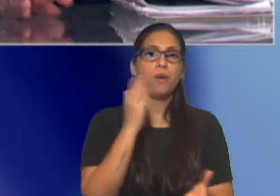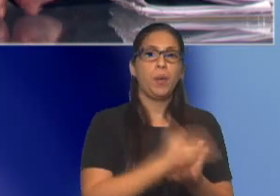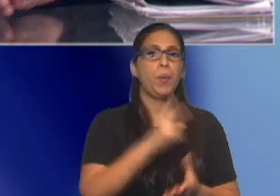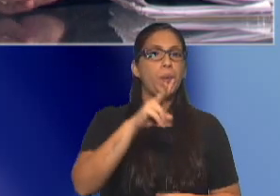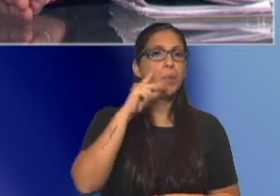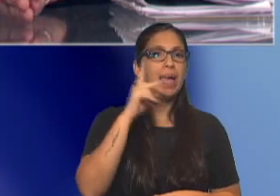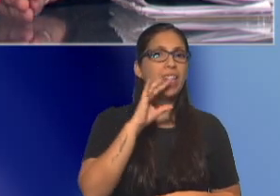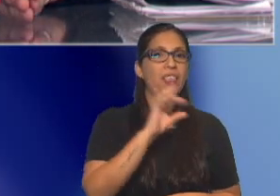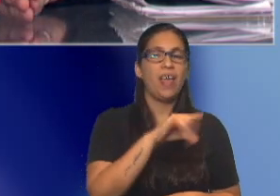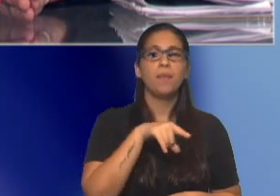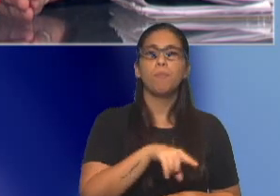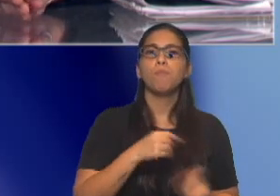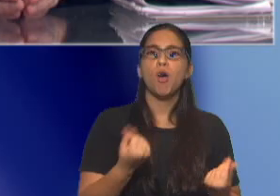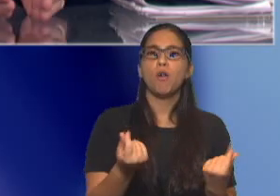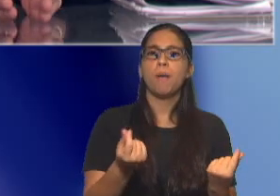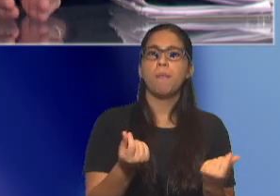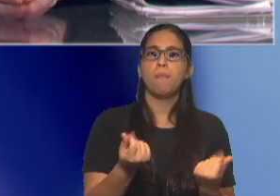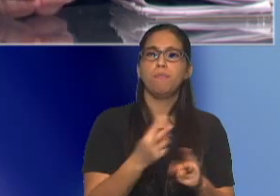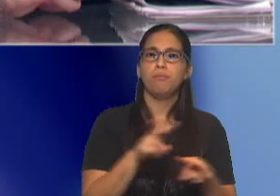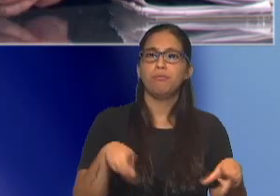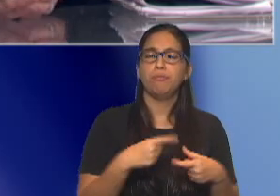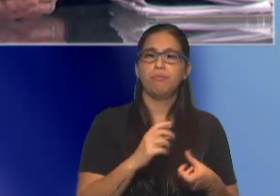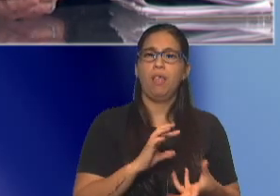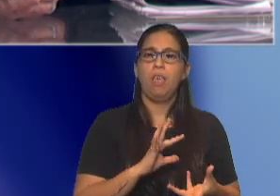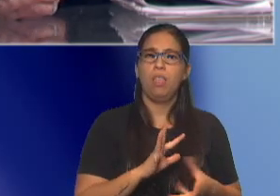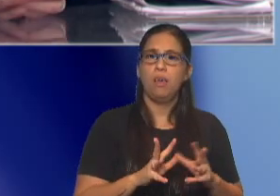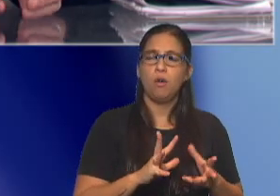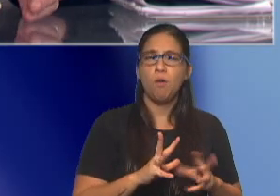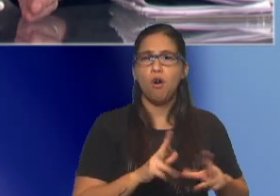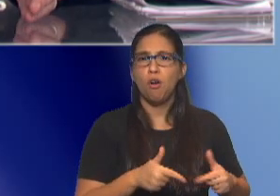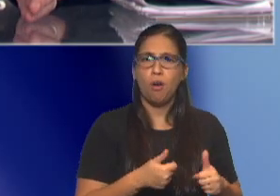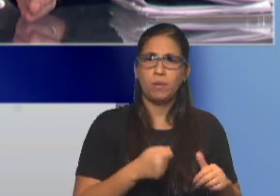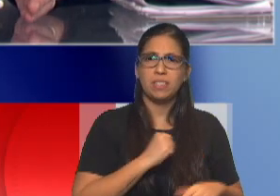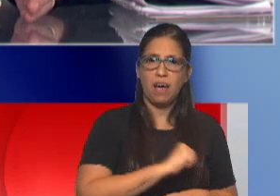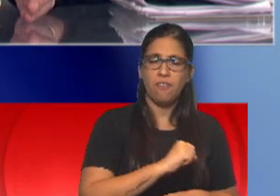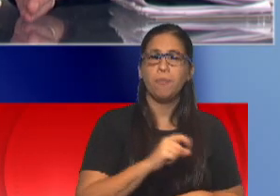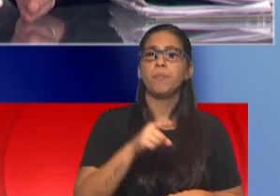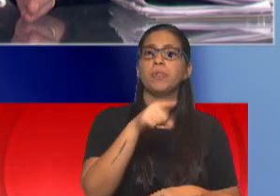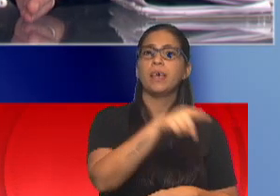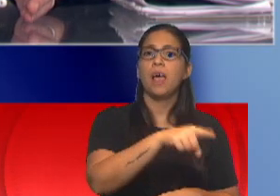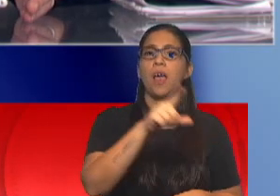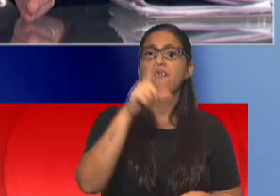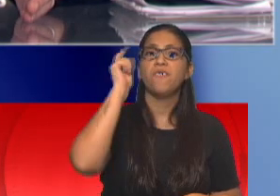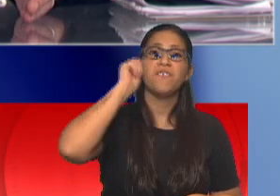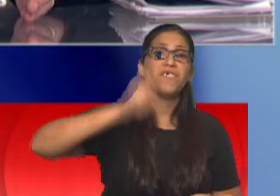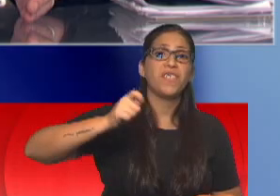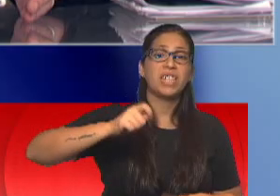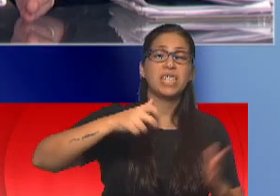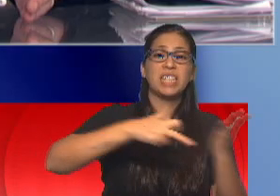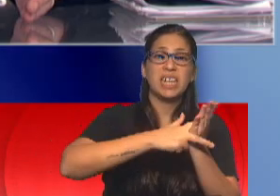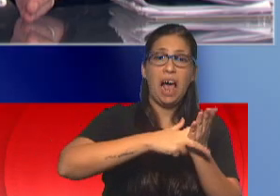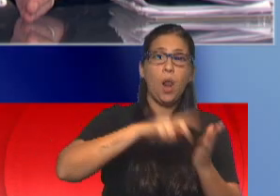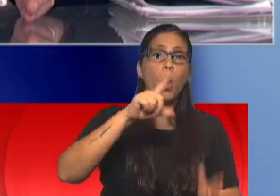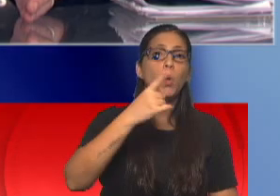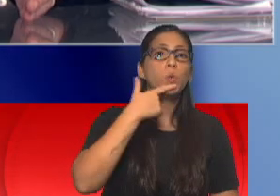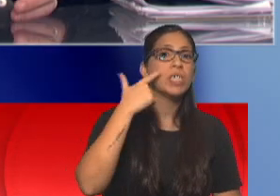por el delito de defraudación. En el marco de esa causa, el fiscal Diego Luciani, ustedes recordarán, en el año 2022,